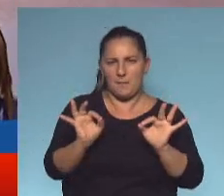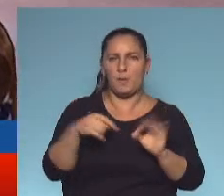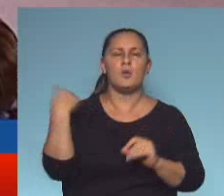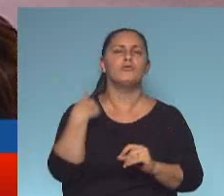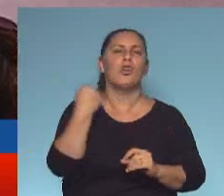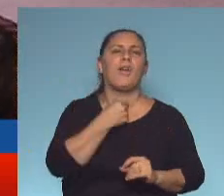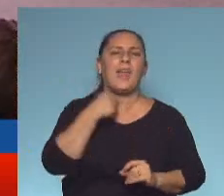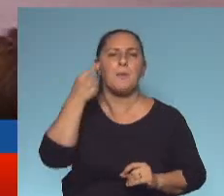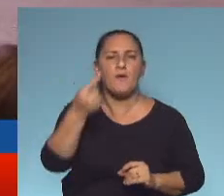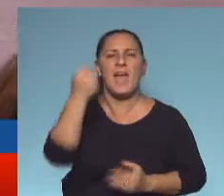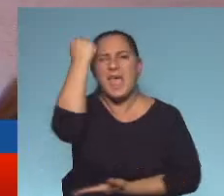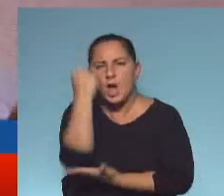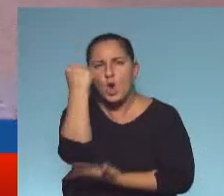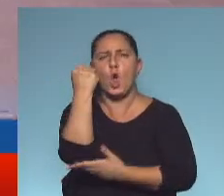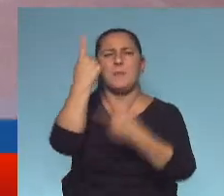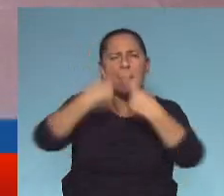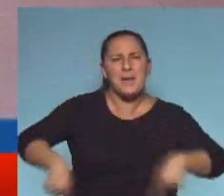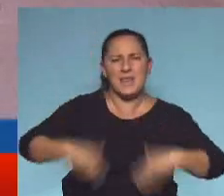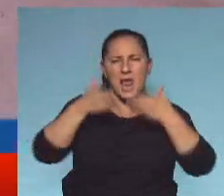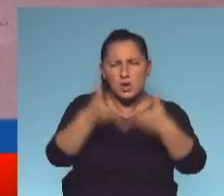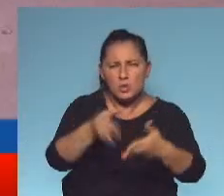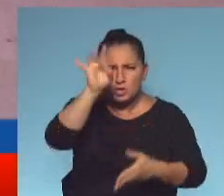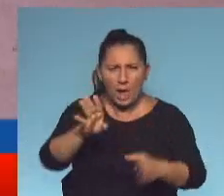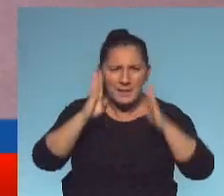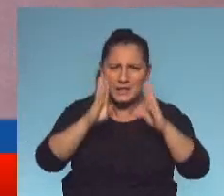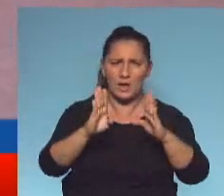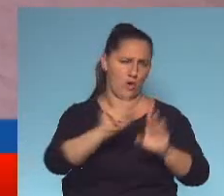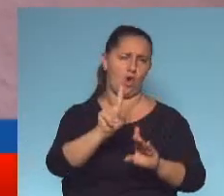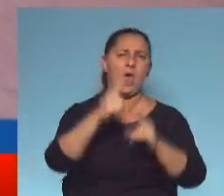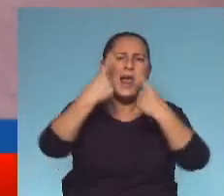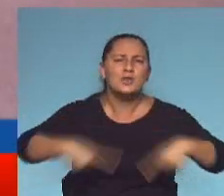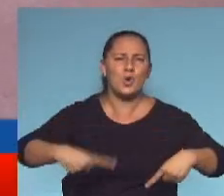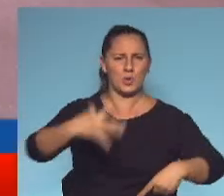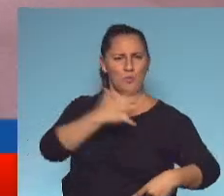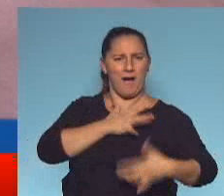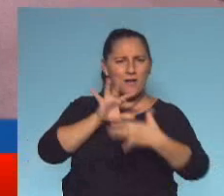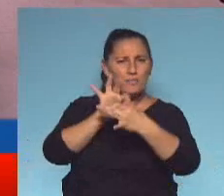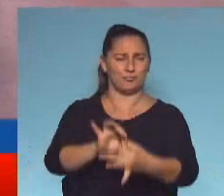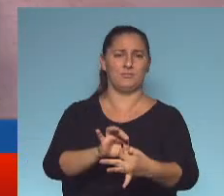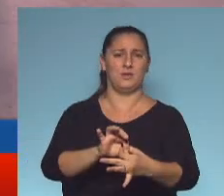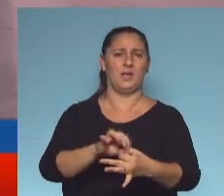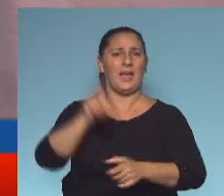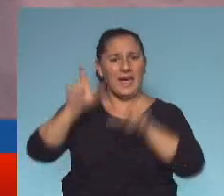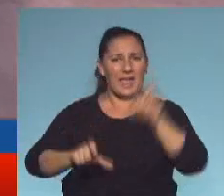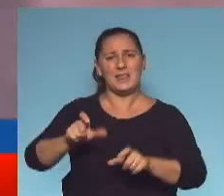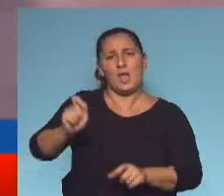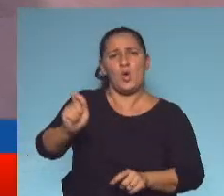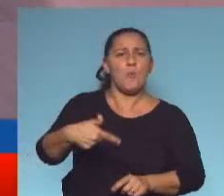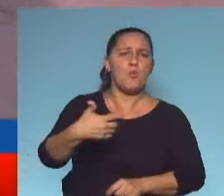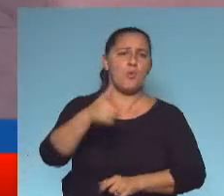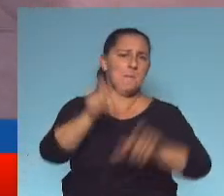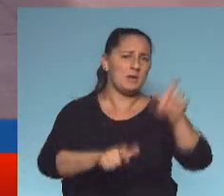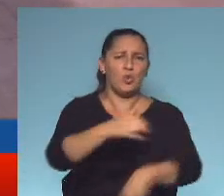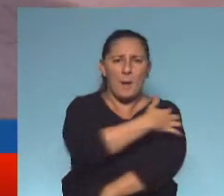mirada no solo en lo económico y material de la ayuda, sino en el recurso humano. Nuestra gente común y los pobres